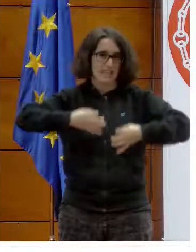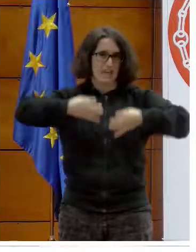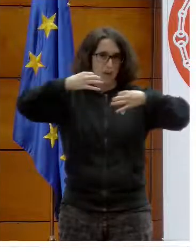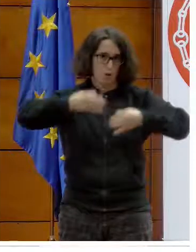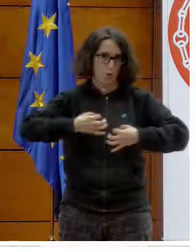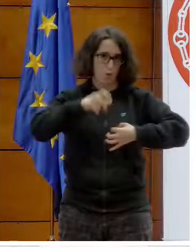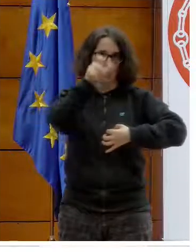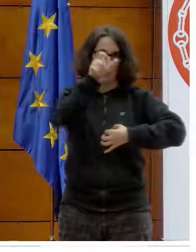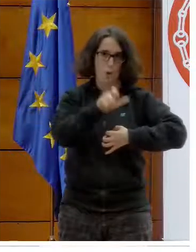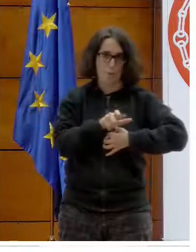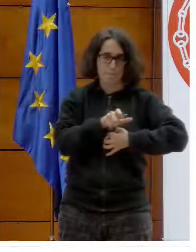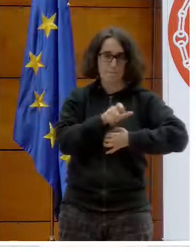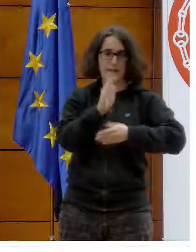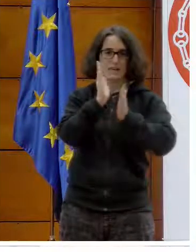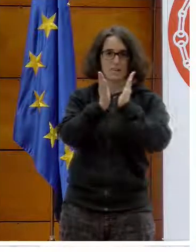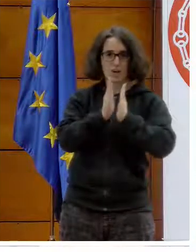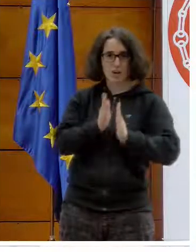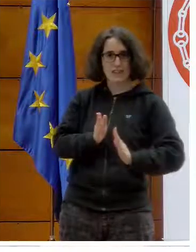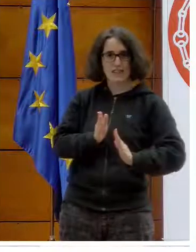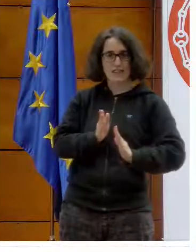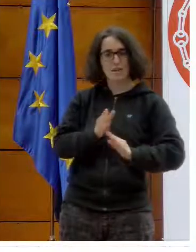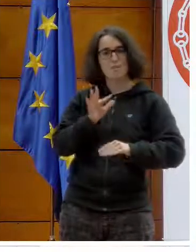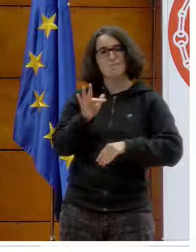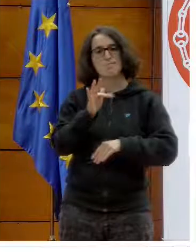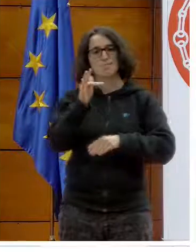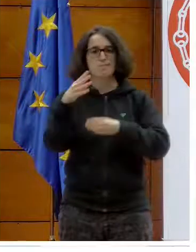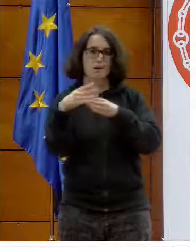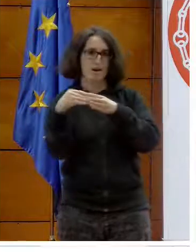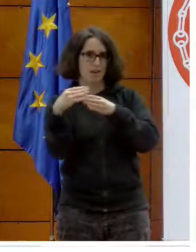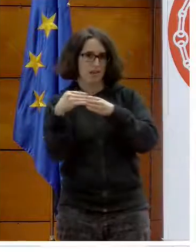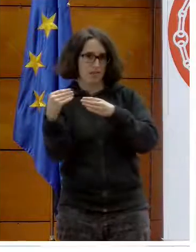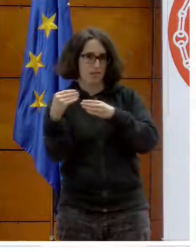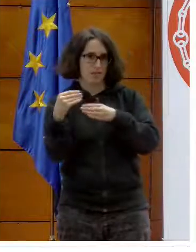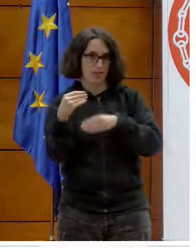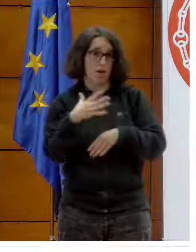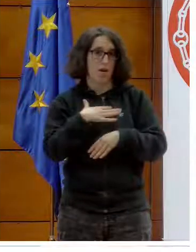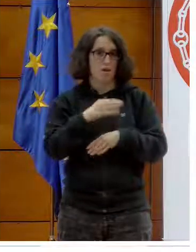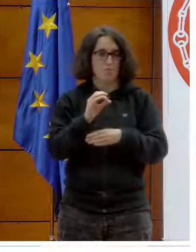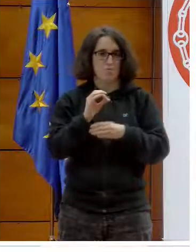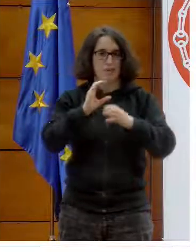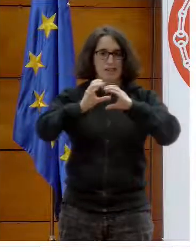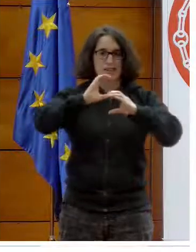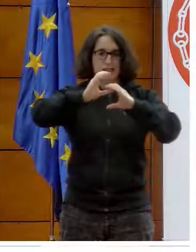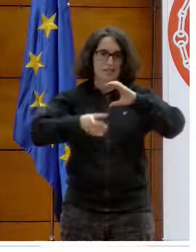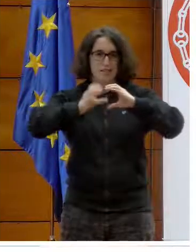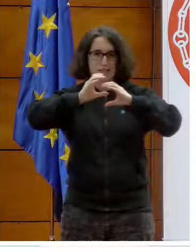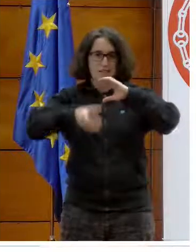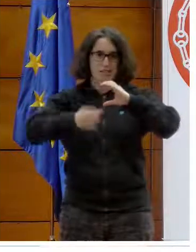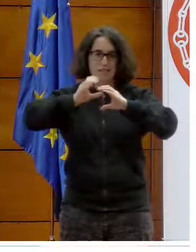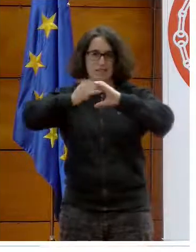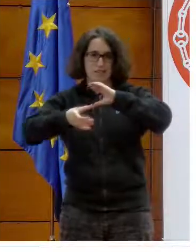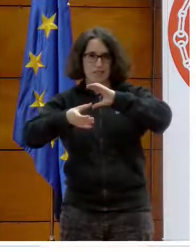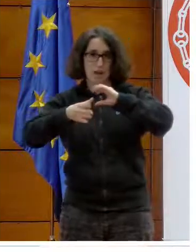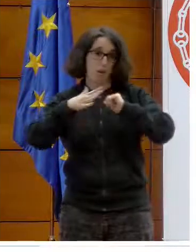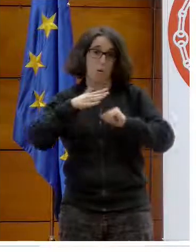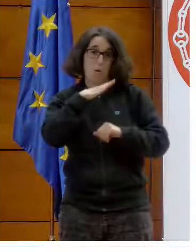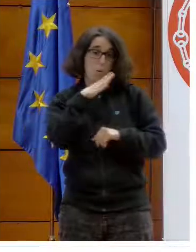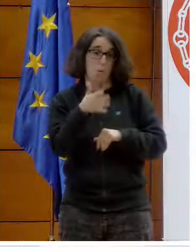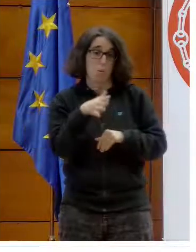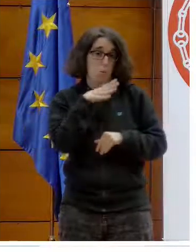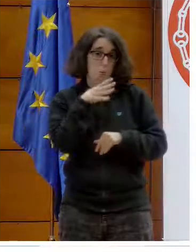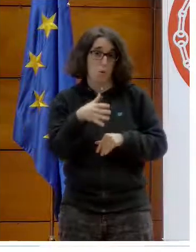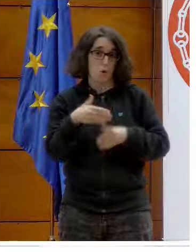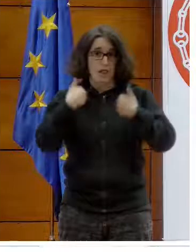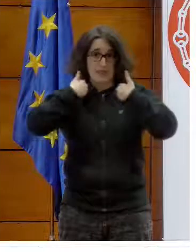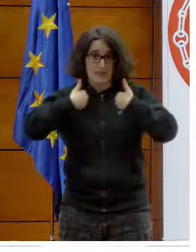y el paciente. Y a veces este código pues, puede estar impedido por diferentes causas. Pueden ser limitaciones físicas, como un déficit